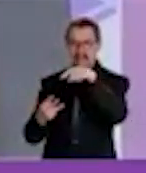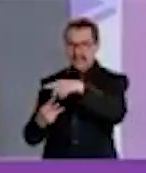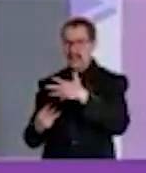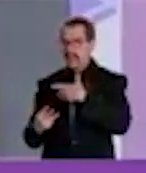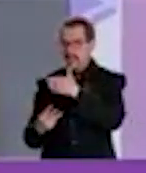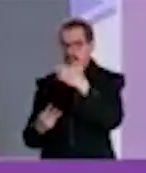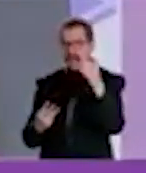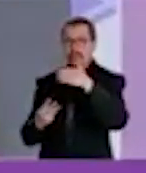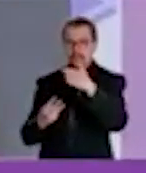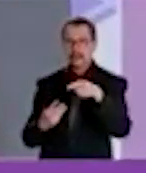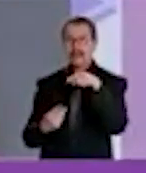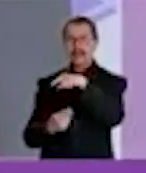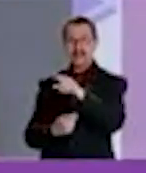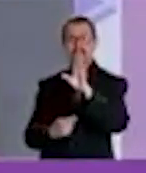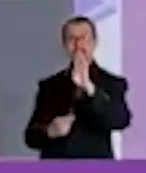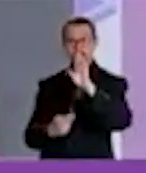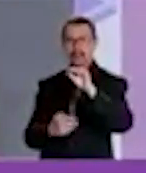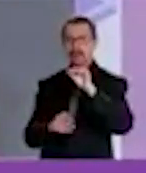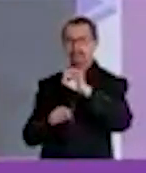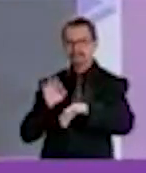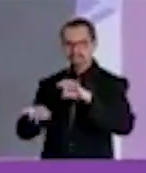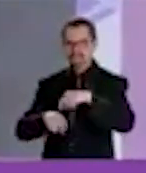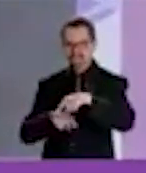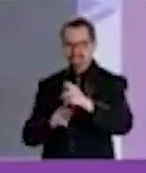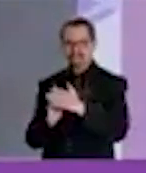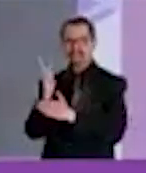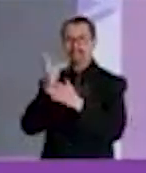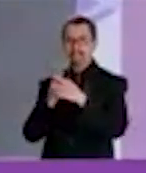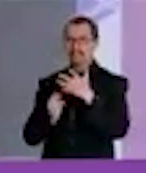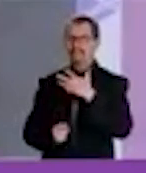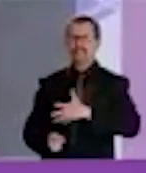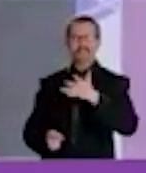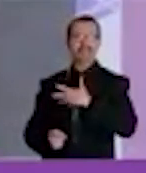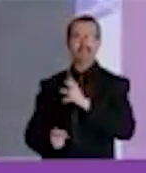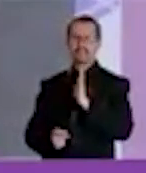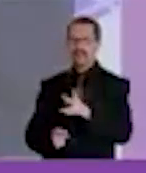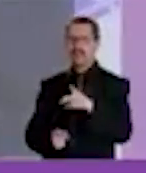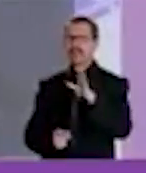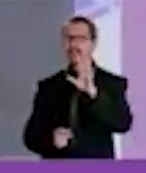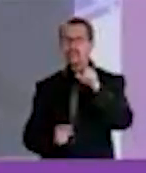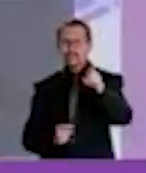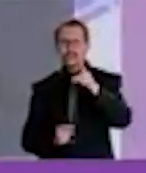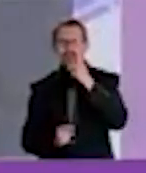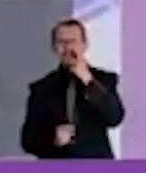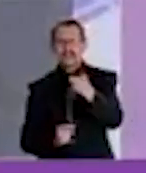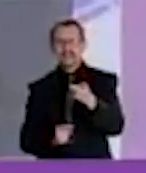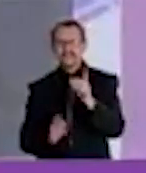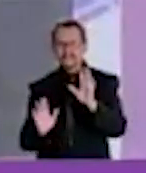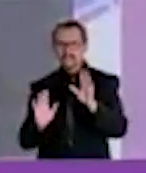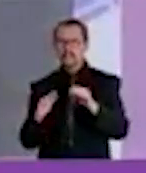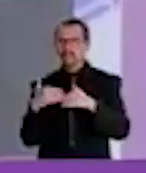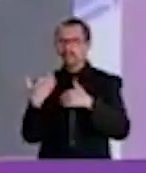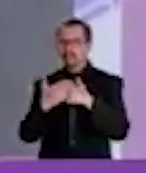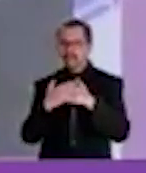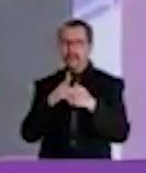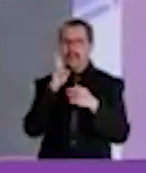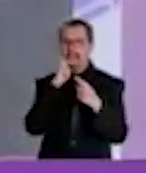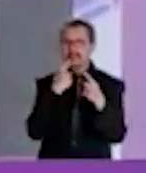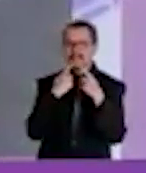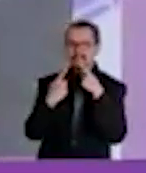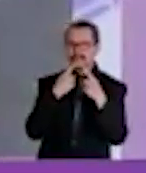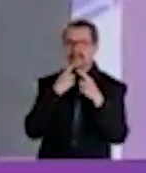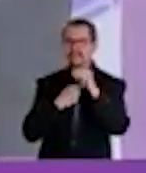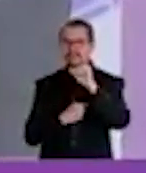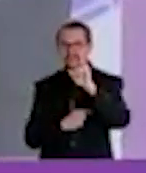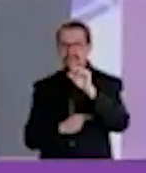usted dice que se va a poner a debate la legalización no es hacer exactamente lo mismo y